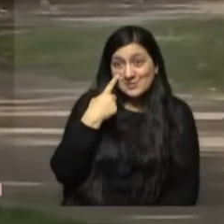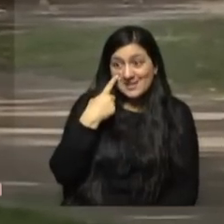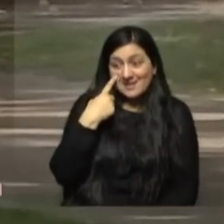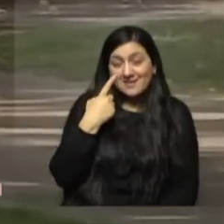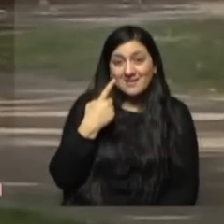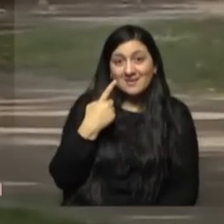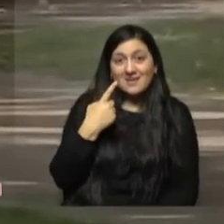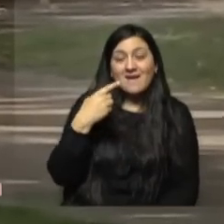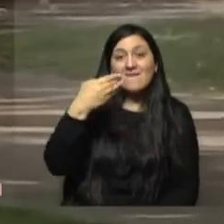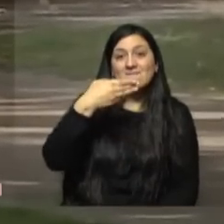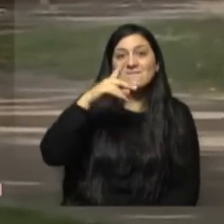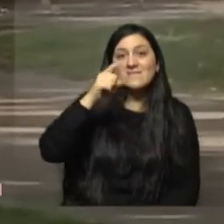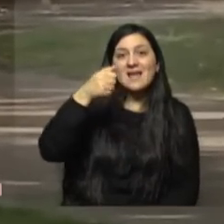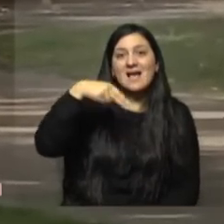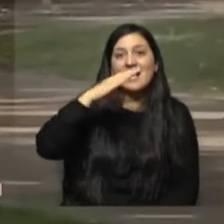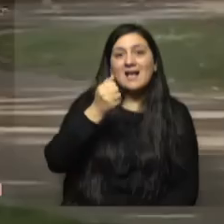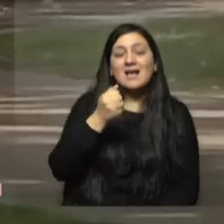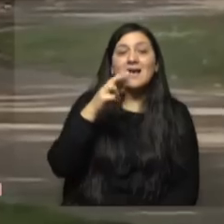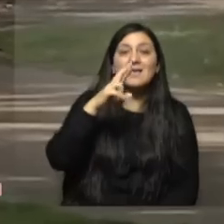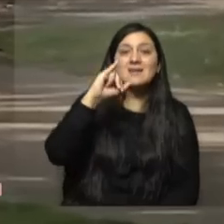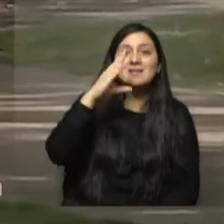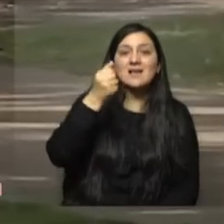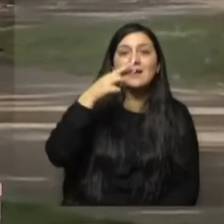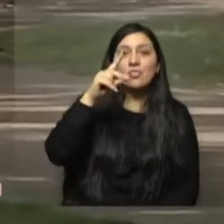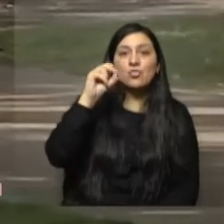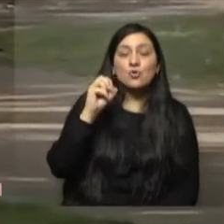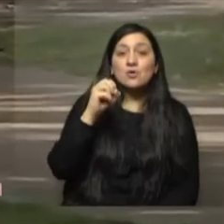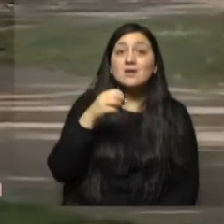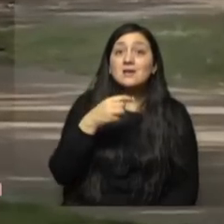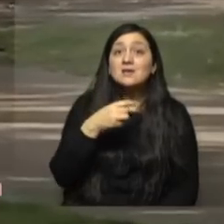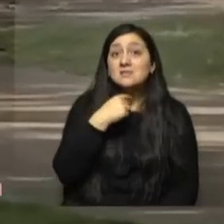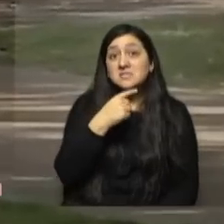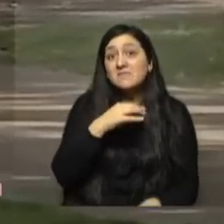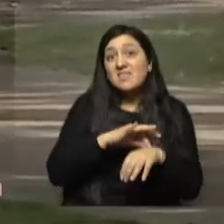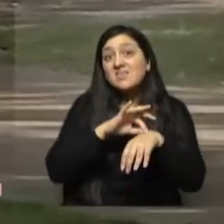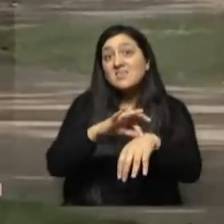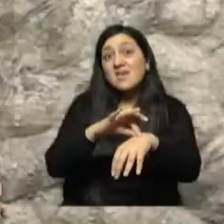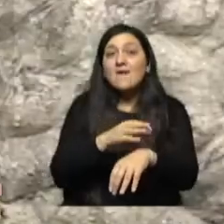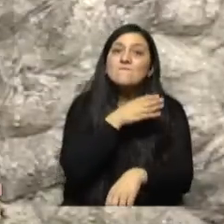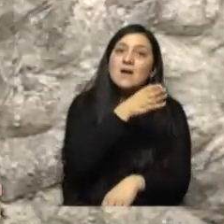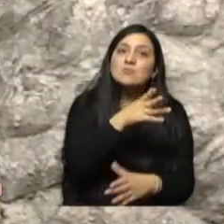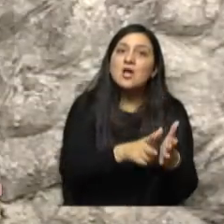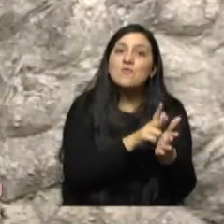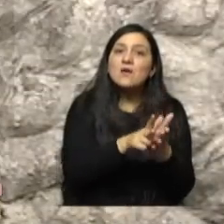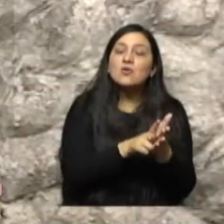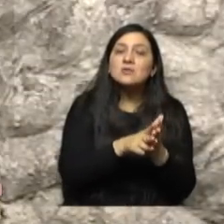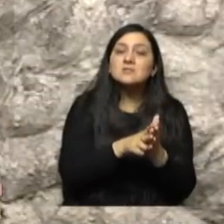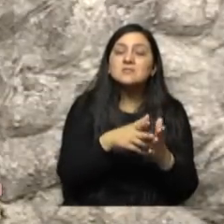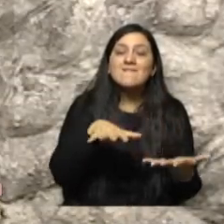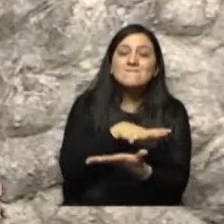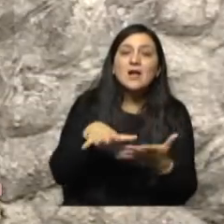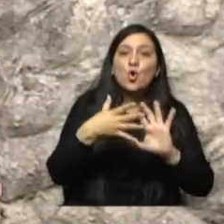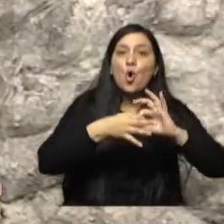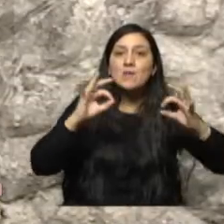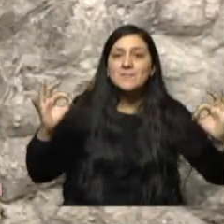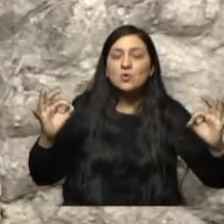momento, Blanca Calero y Ricardo Echeverri, nos sirven de guía y vamos a los vagones del barrio Olímpico, un lugar que en